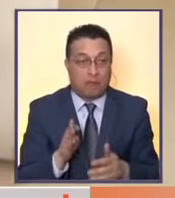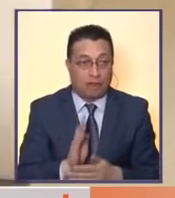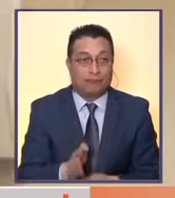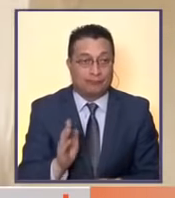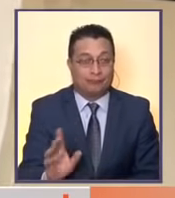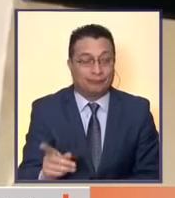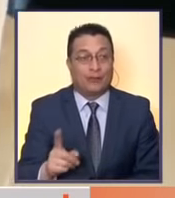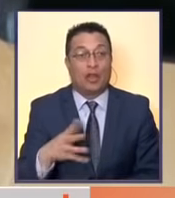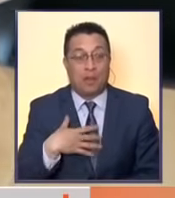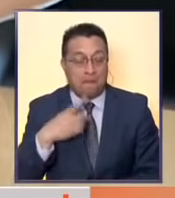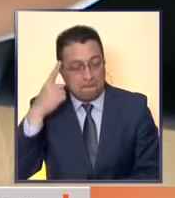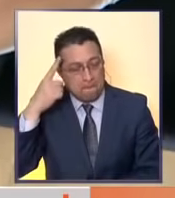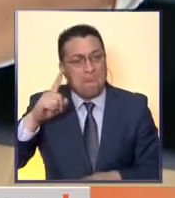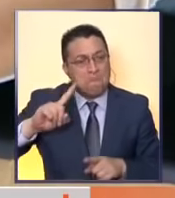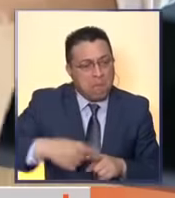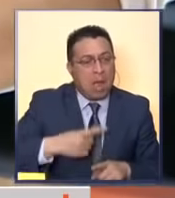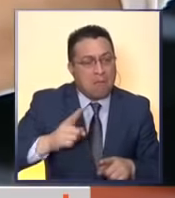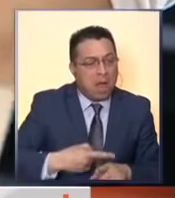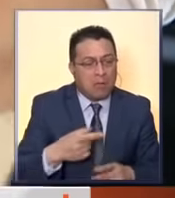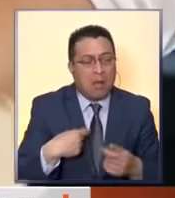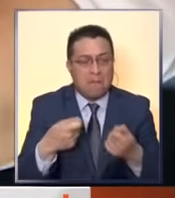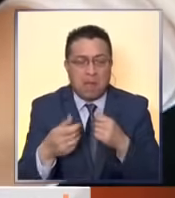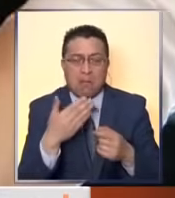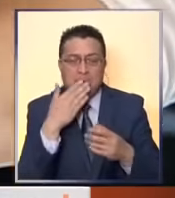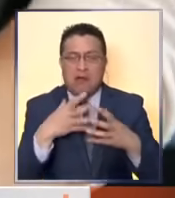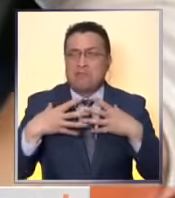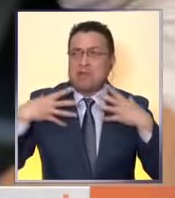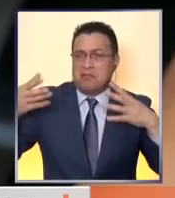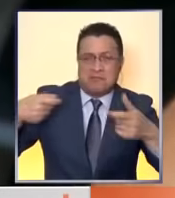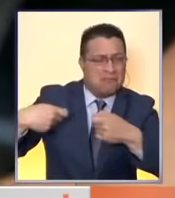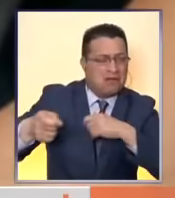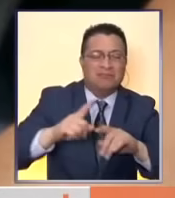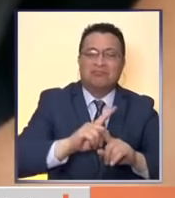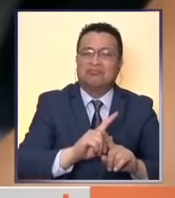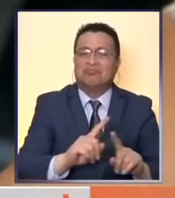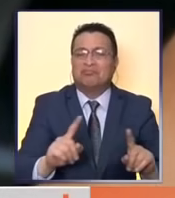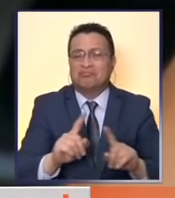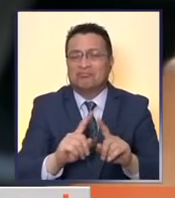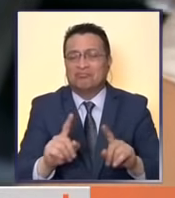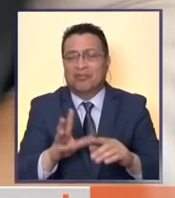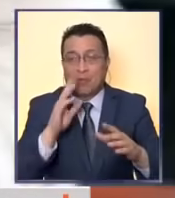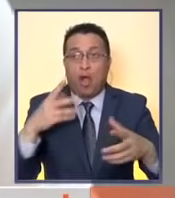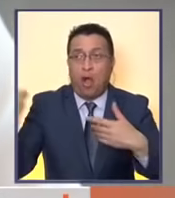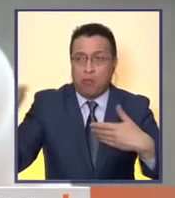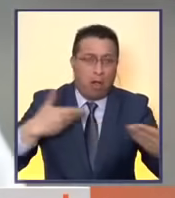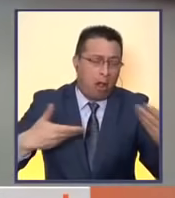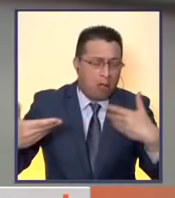buscan abarcar más ni vender en grandes cadenas. Y eso es que varios clientes se los han propuesto.